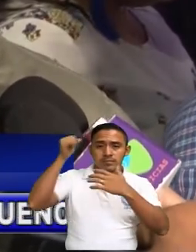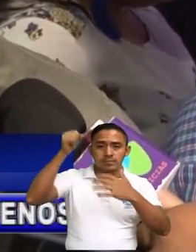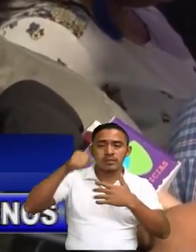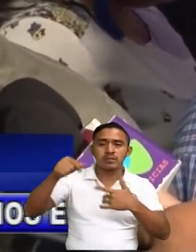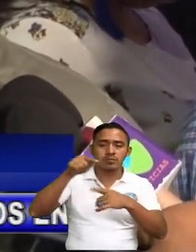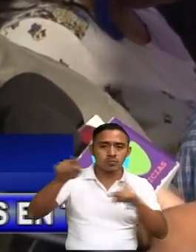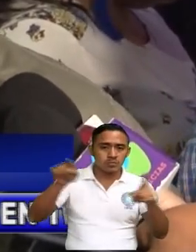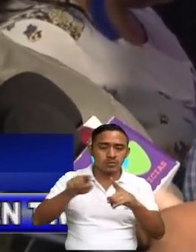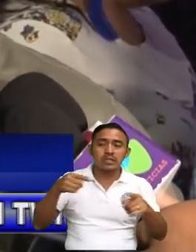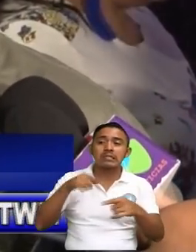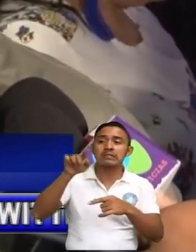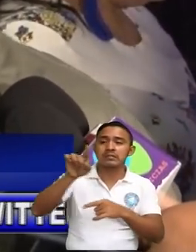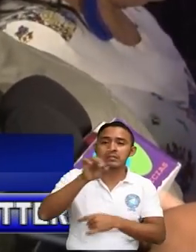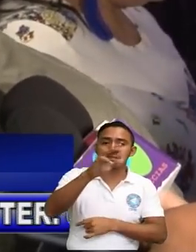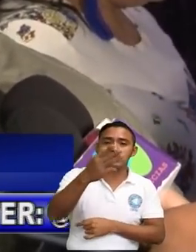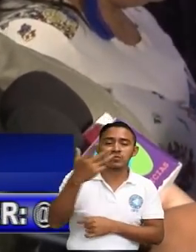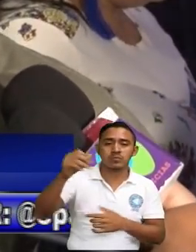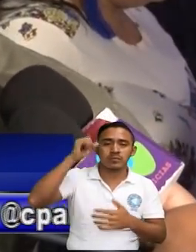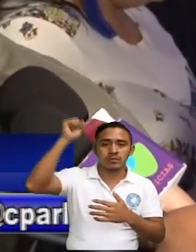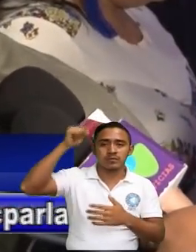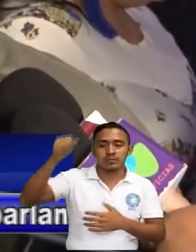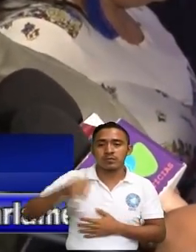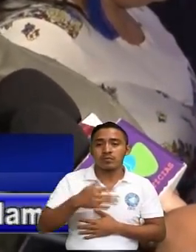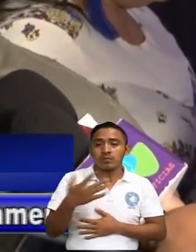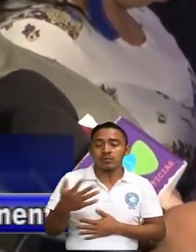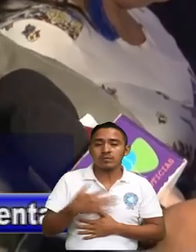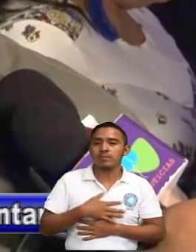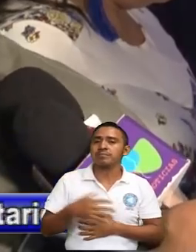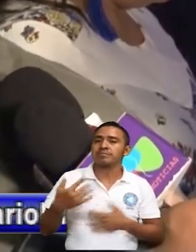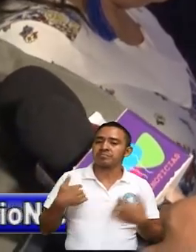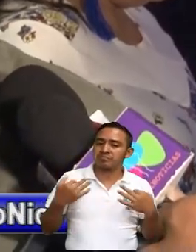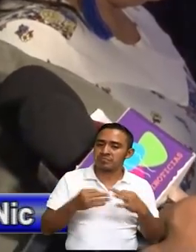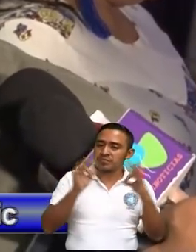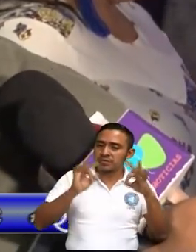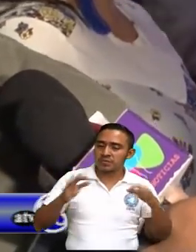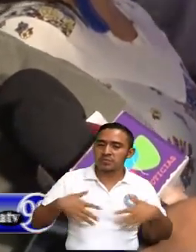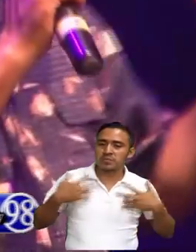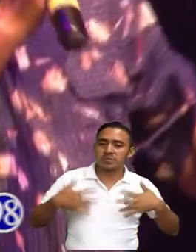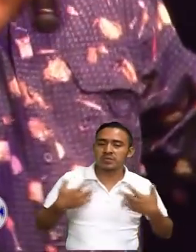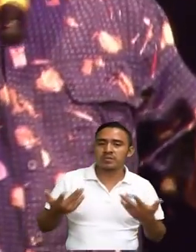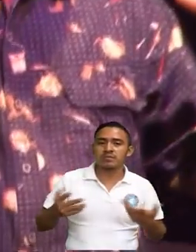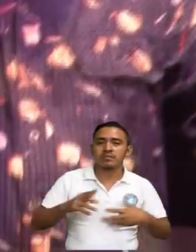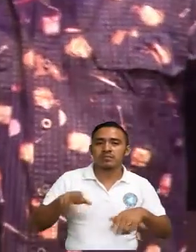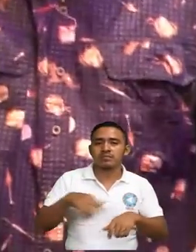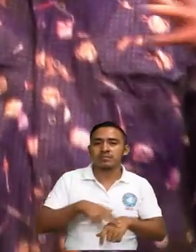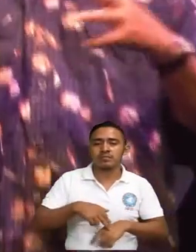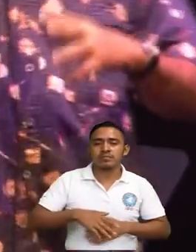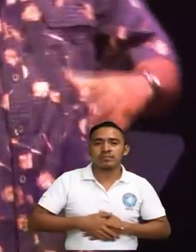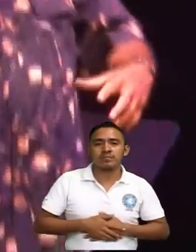va a sonar ahí en el 19 de julio y alegría para y fiesta nacional para toda Nicaragua.